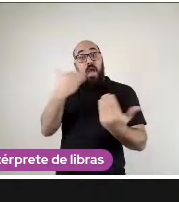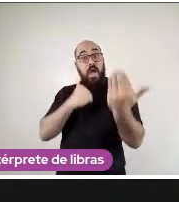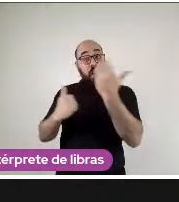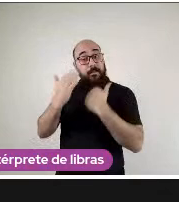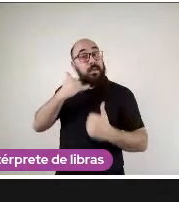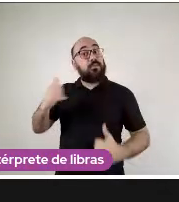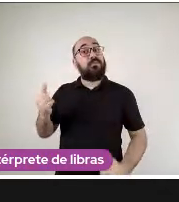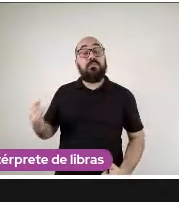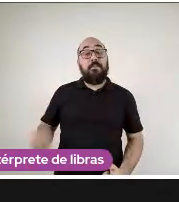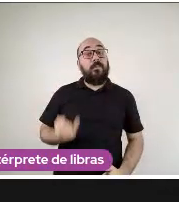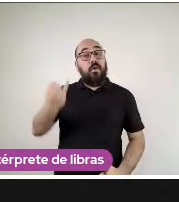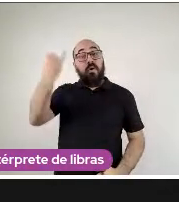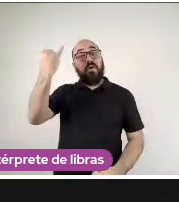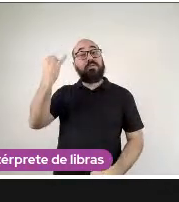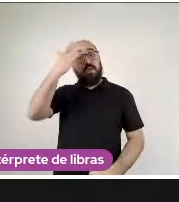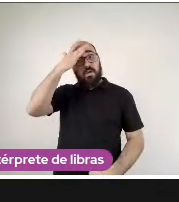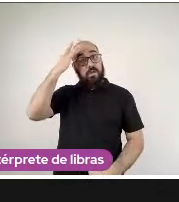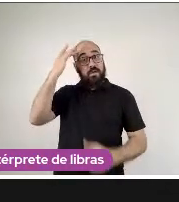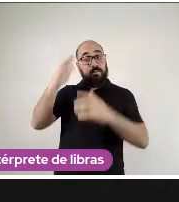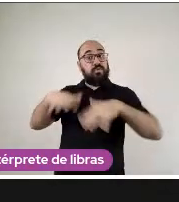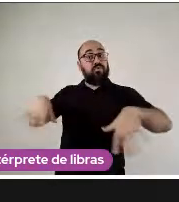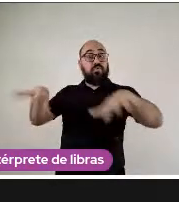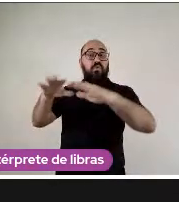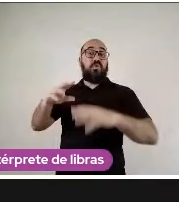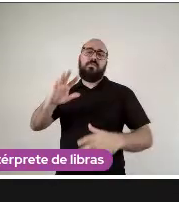marina y genera